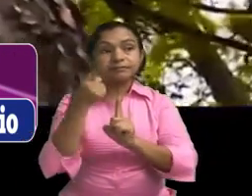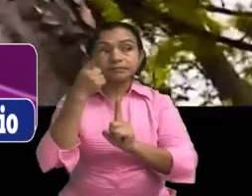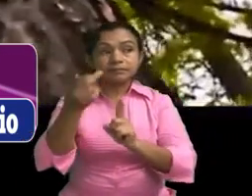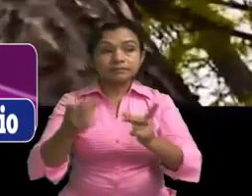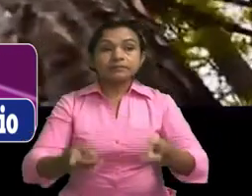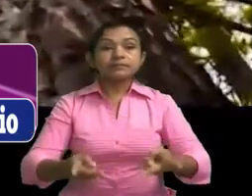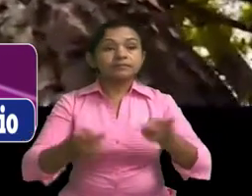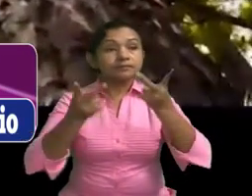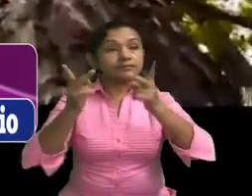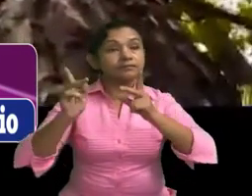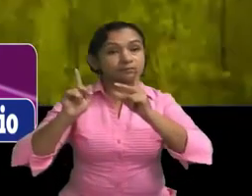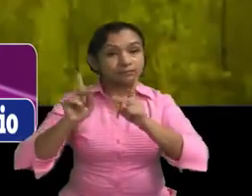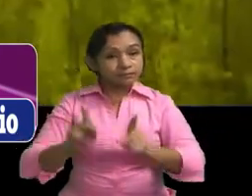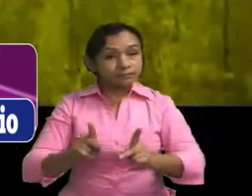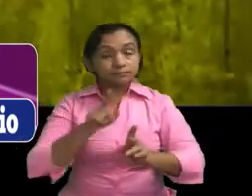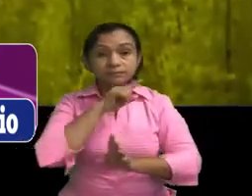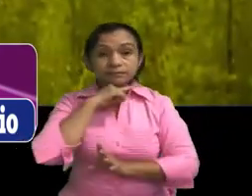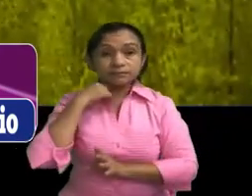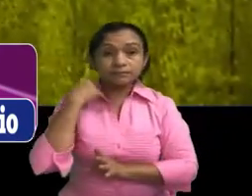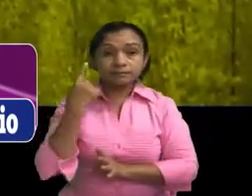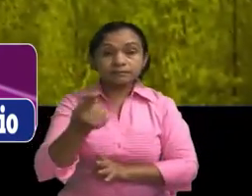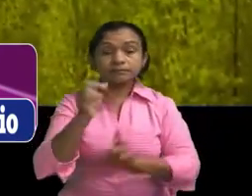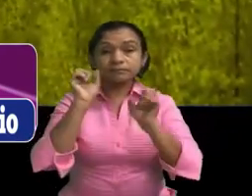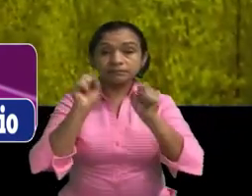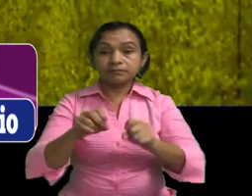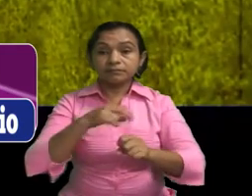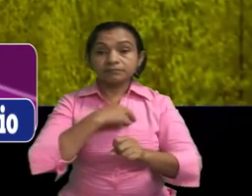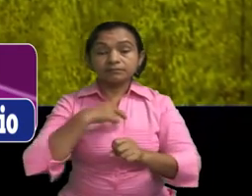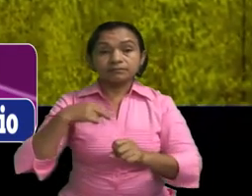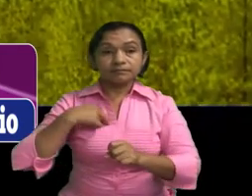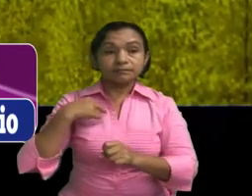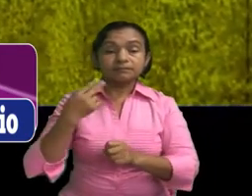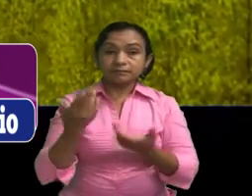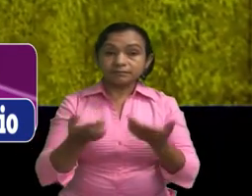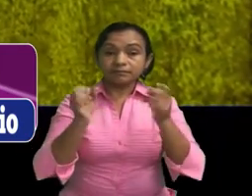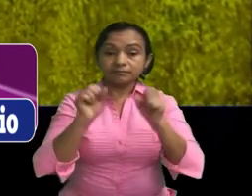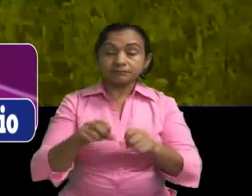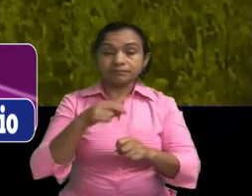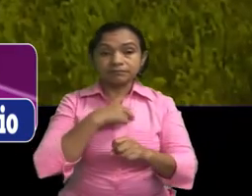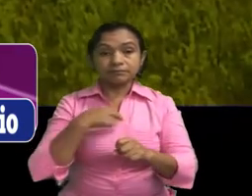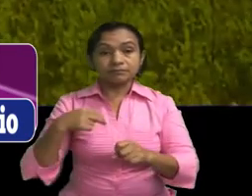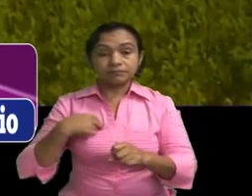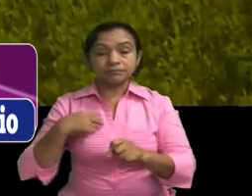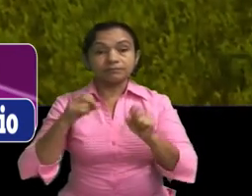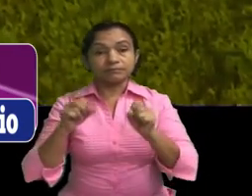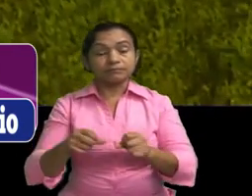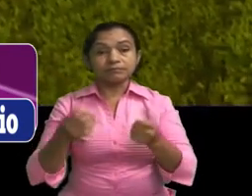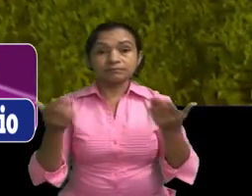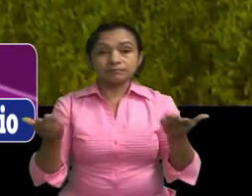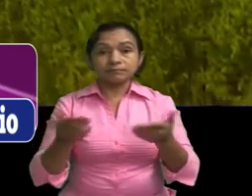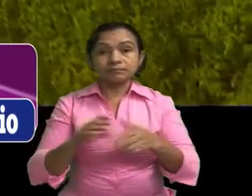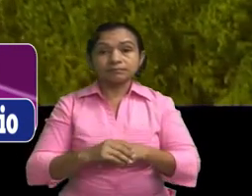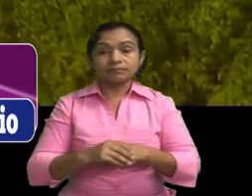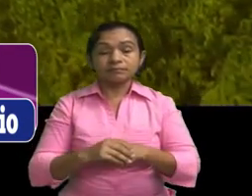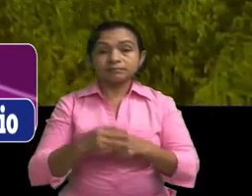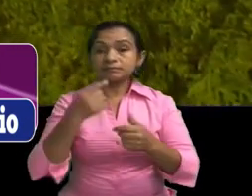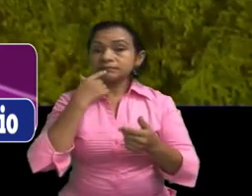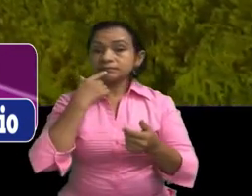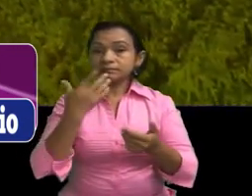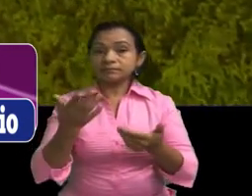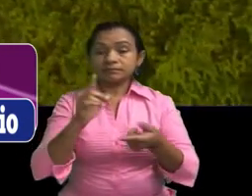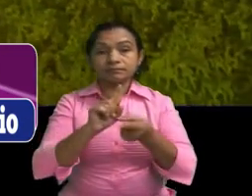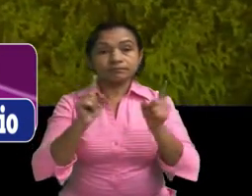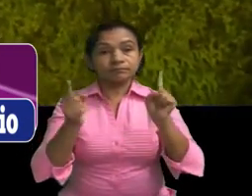viviente, ¿verdad? Uh-huh. Entonces, lo que podemos hacer de inmediato, en su desarrollo, ¿no? Así es, por supuesto, porque en el